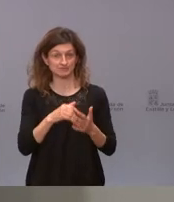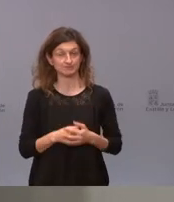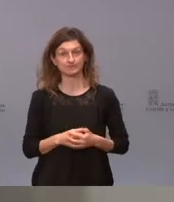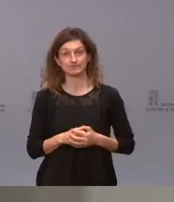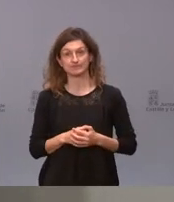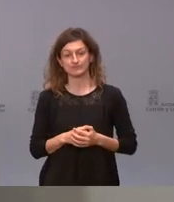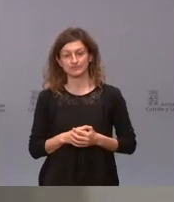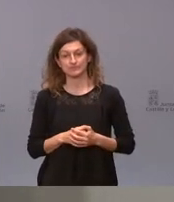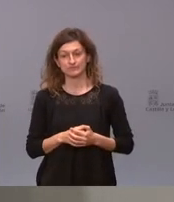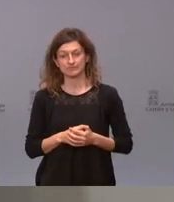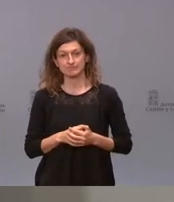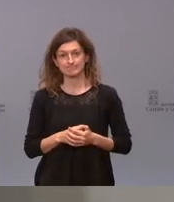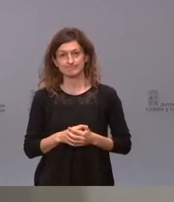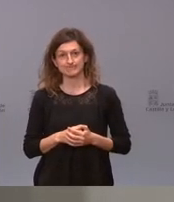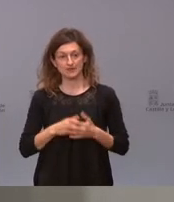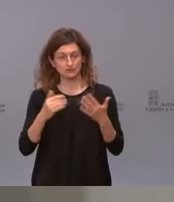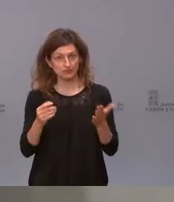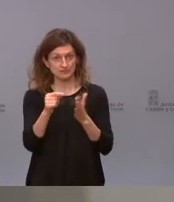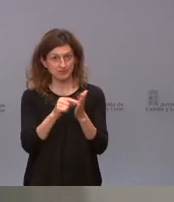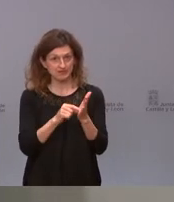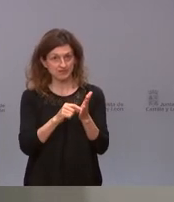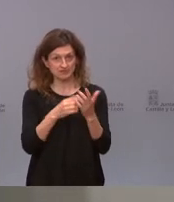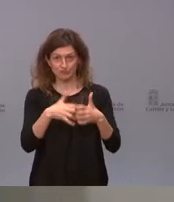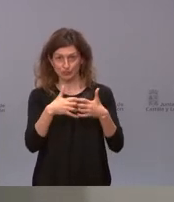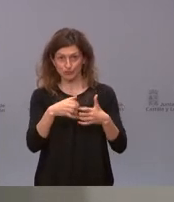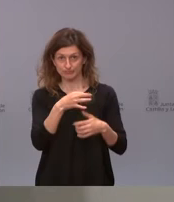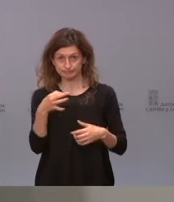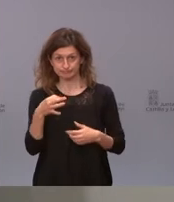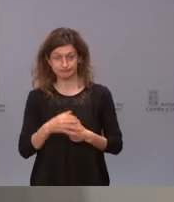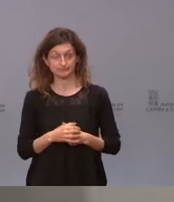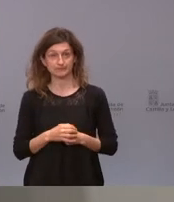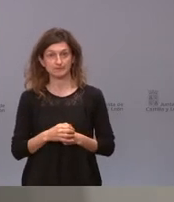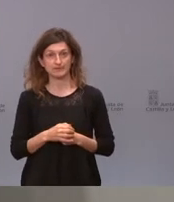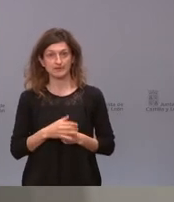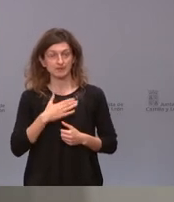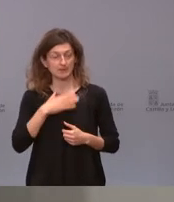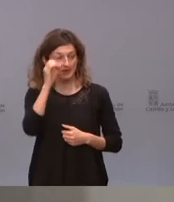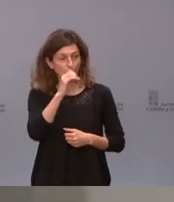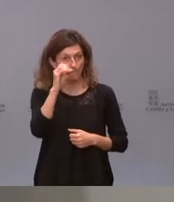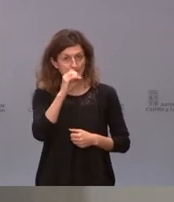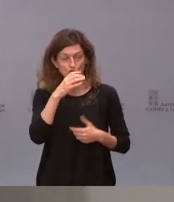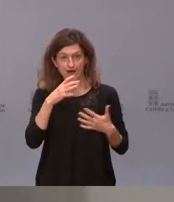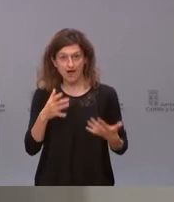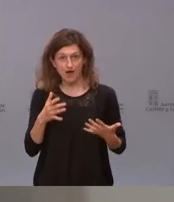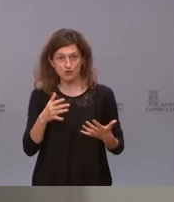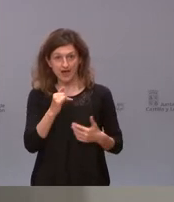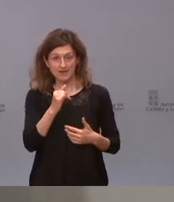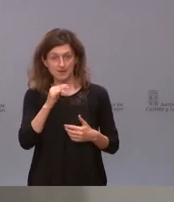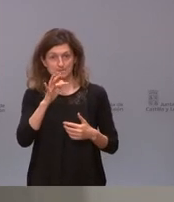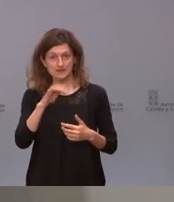que evidentemente parece que son efectivas y que yo creo que son las que tenemos ahora más las que vamos